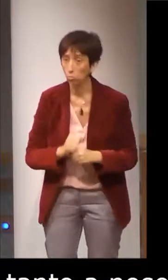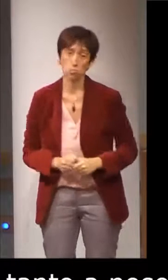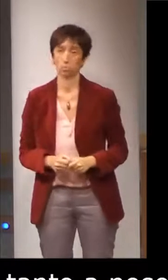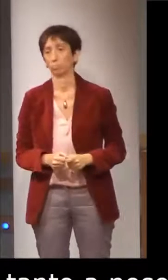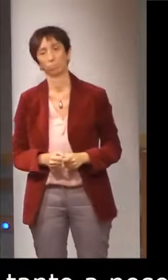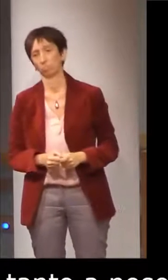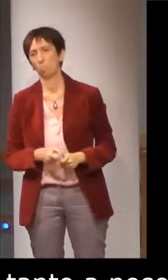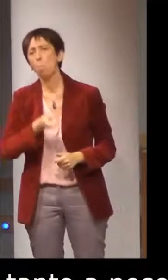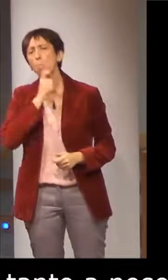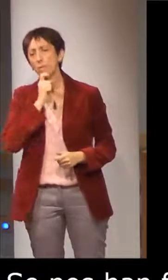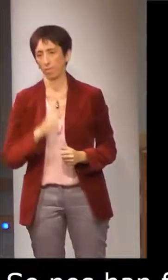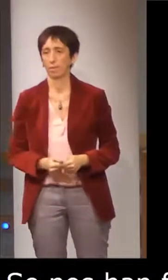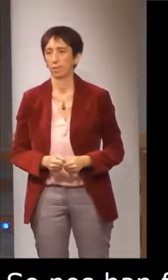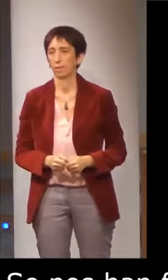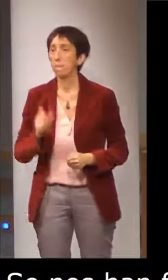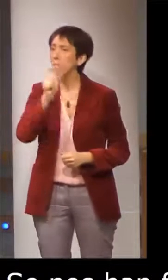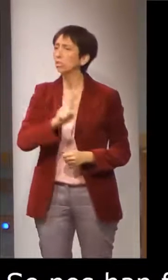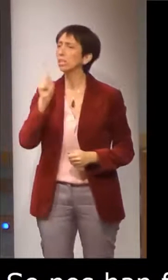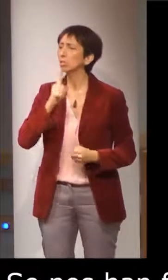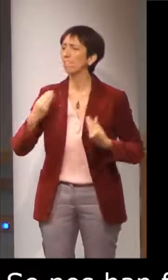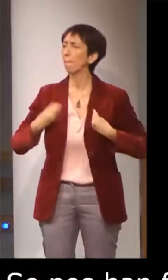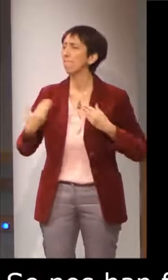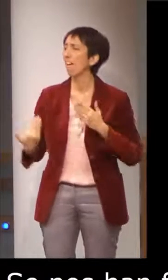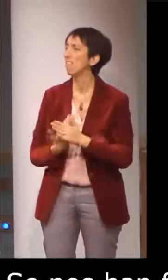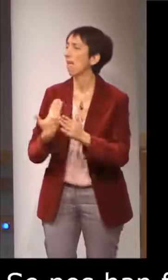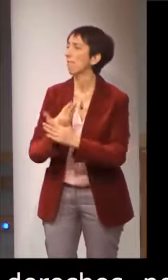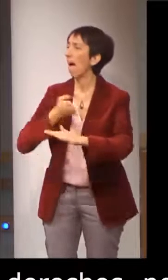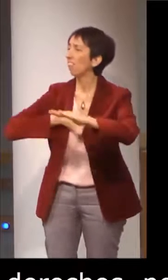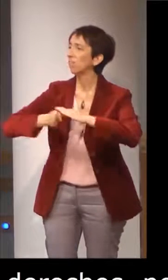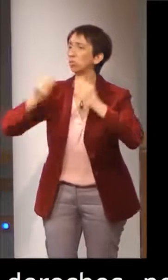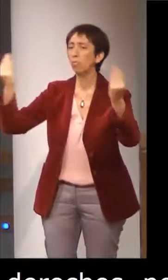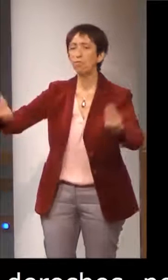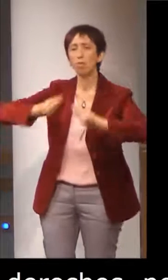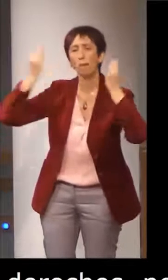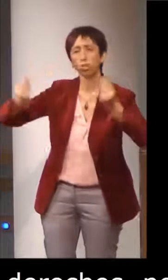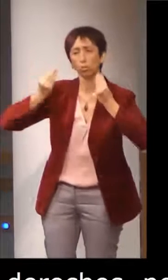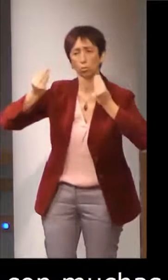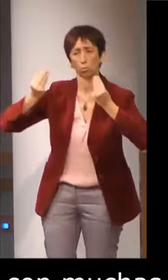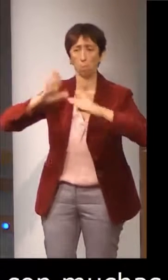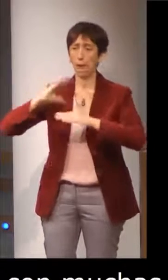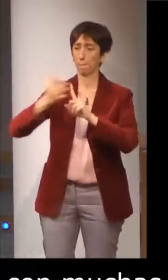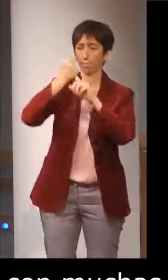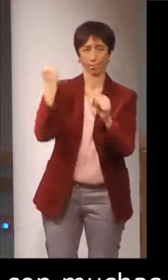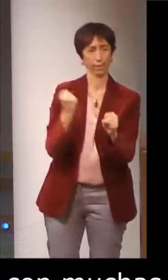pero en el día a día seguimos con muchas barreras a la hora de incorporarnos a la vida laboral, de acceder a la formación